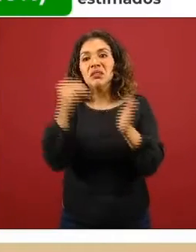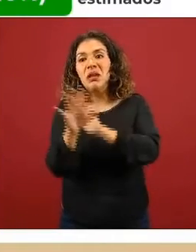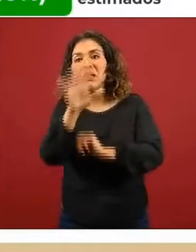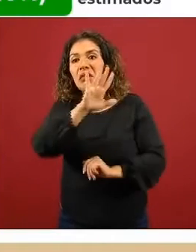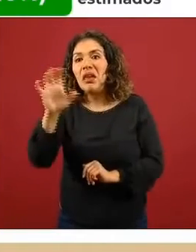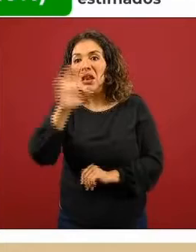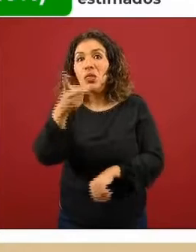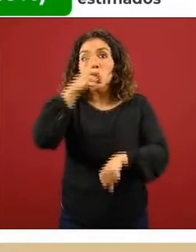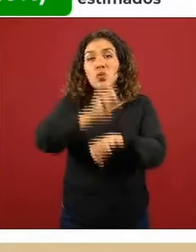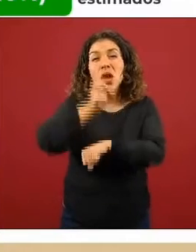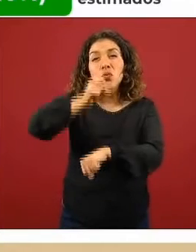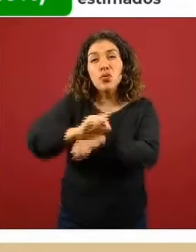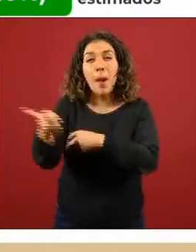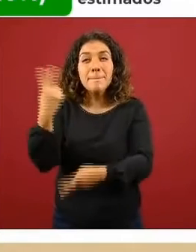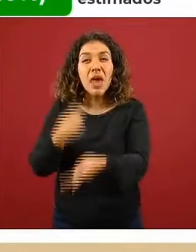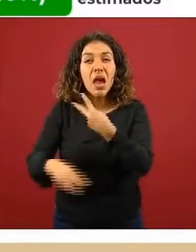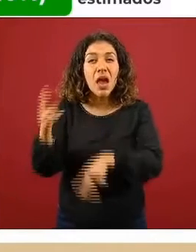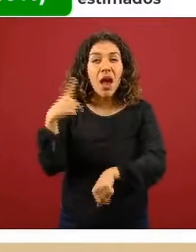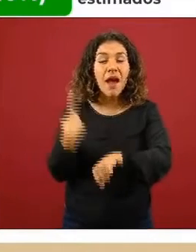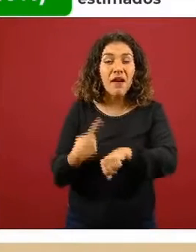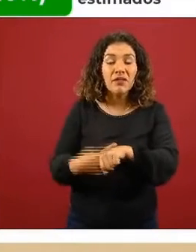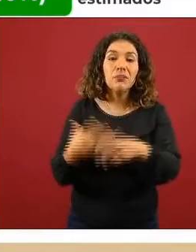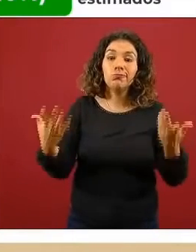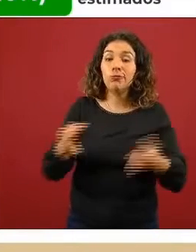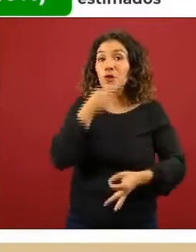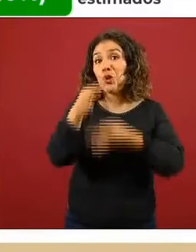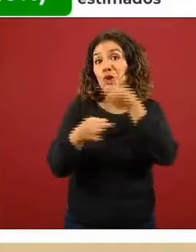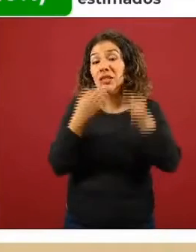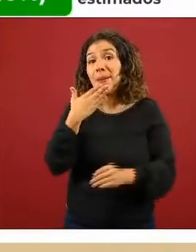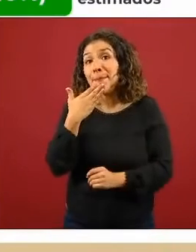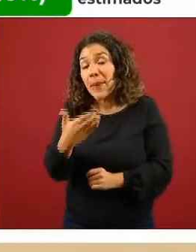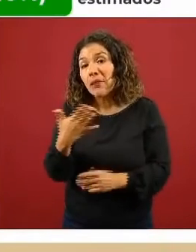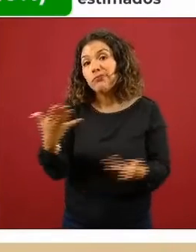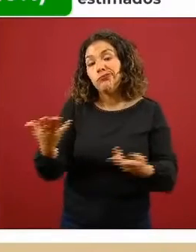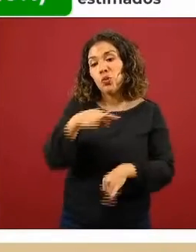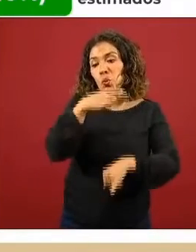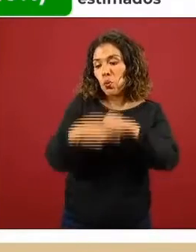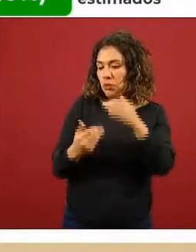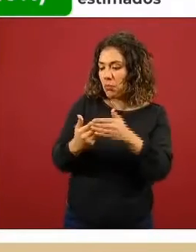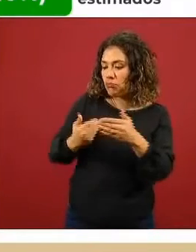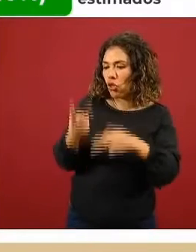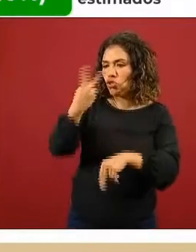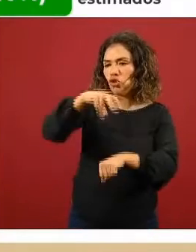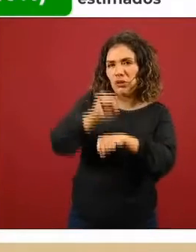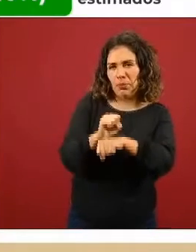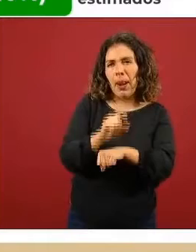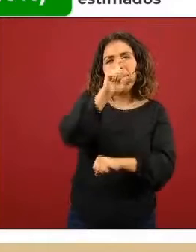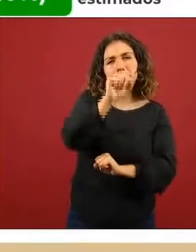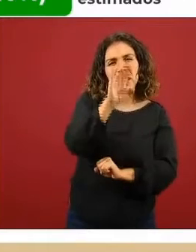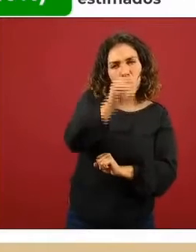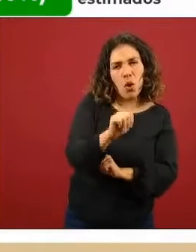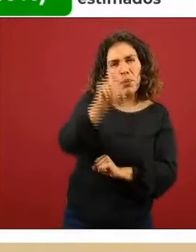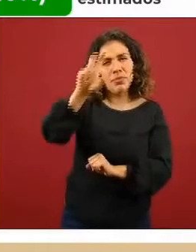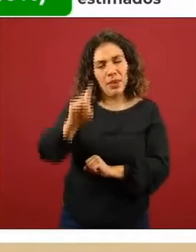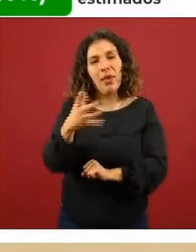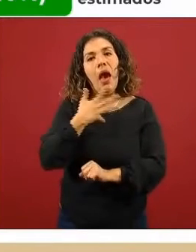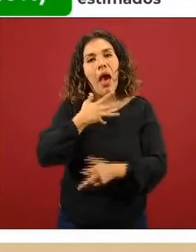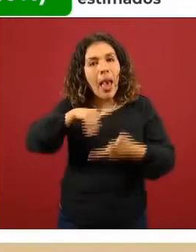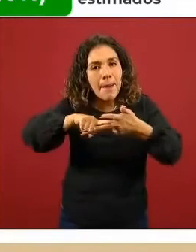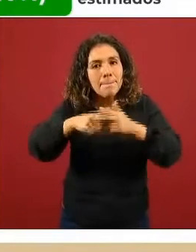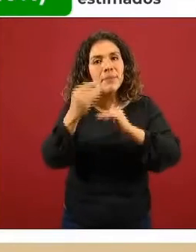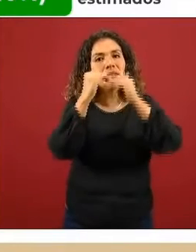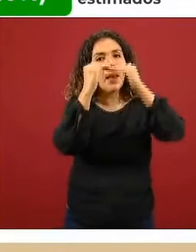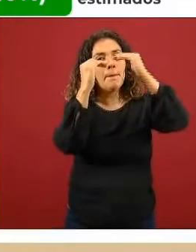3.500 casos diarios. La buena noticia es que en las últimas 2 semanas, 29-30, hay un